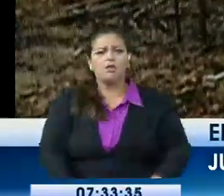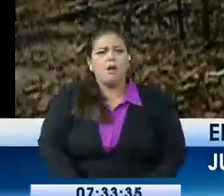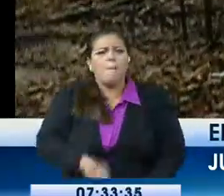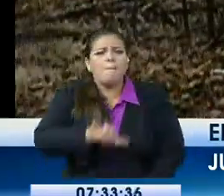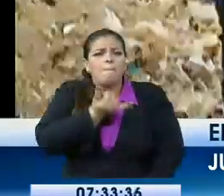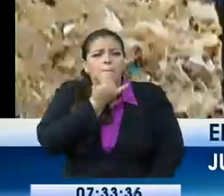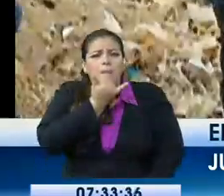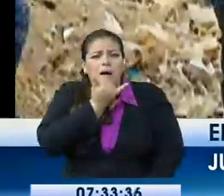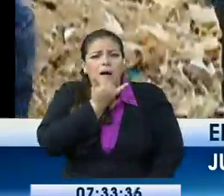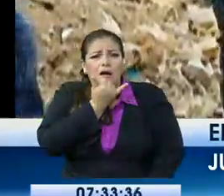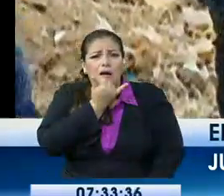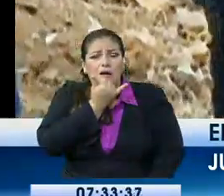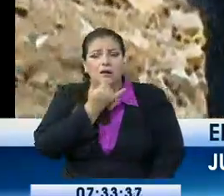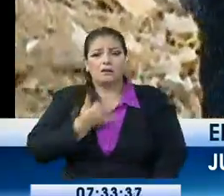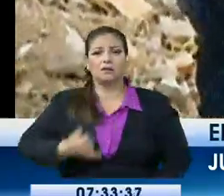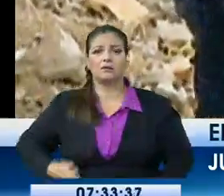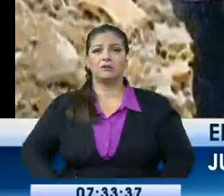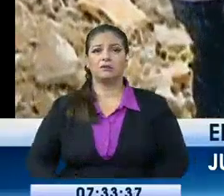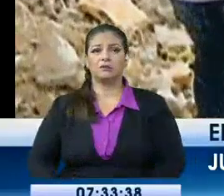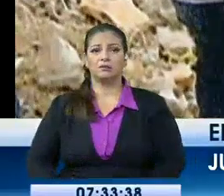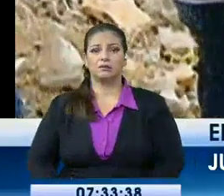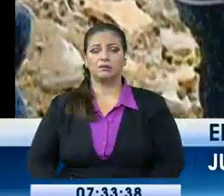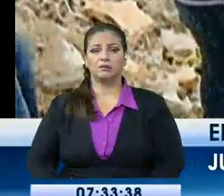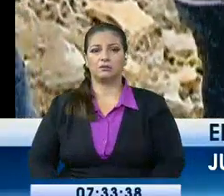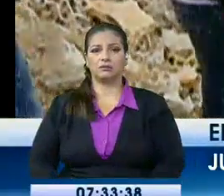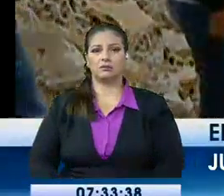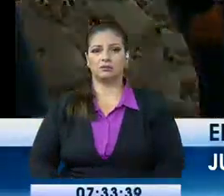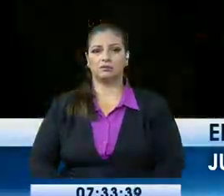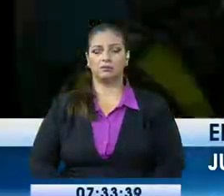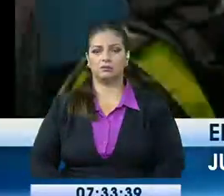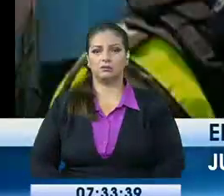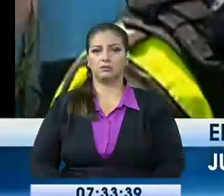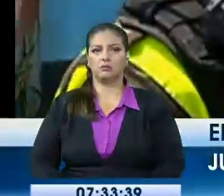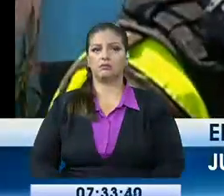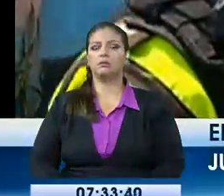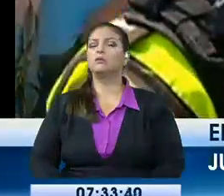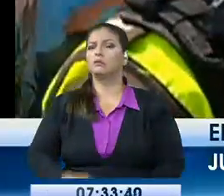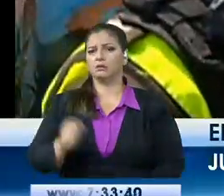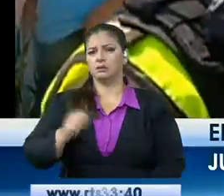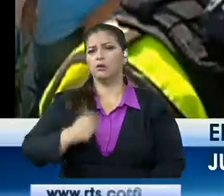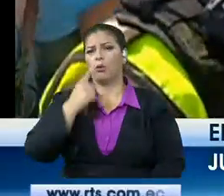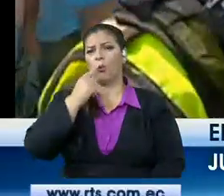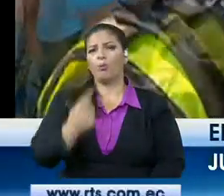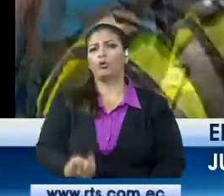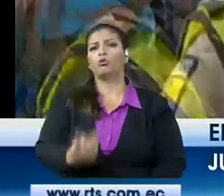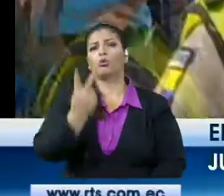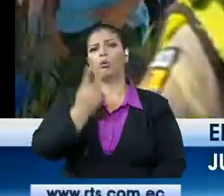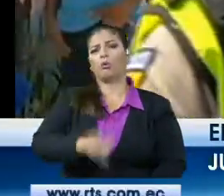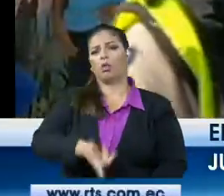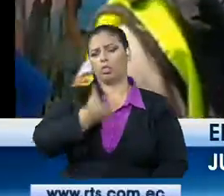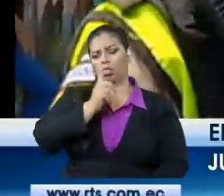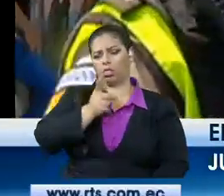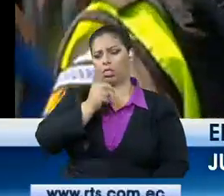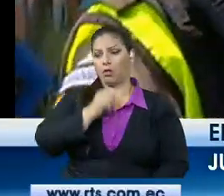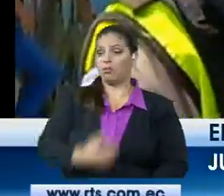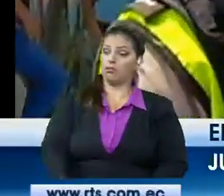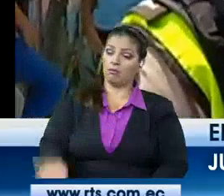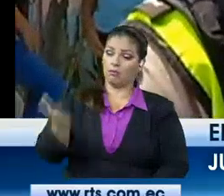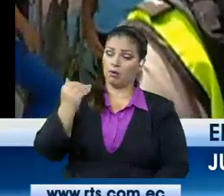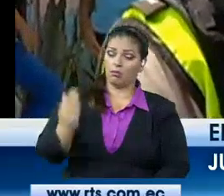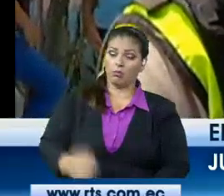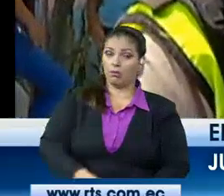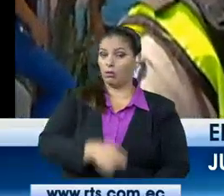fue la causante de su deceso. Estaban en estado de embriaguez y llegaron a hacer una apuesta. Llegaron a nadar acá en la